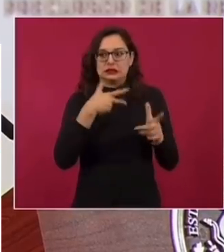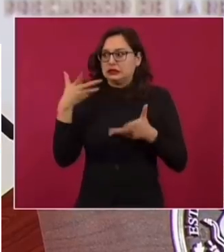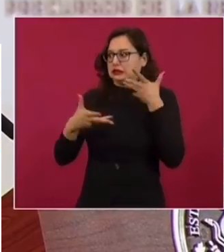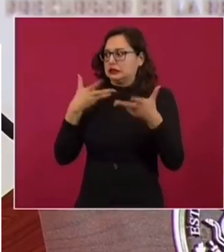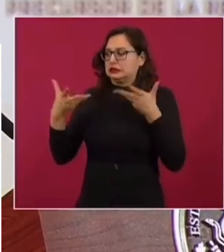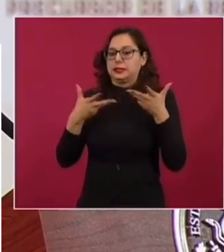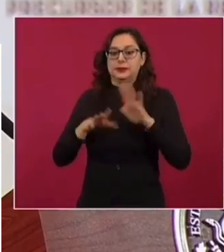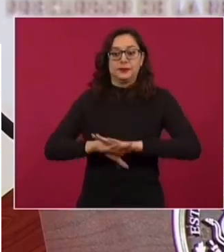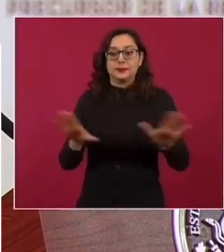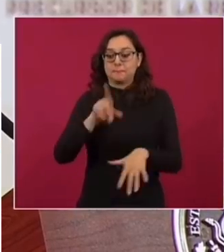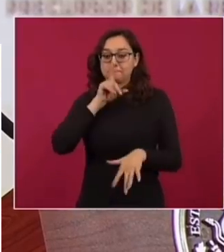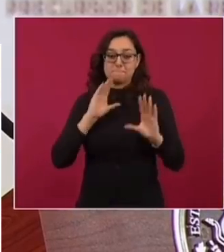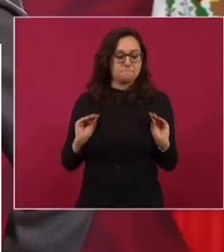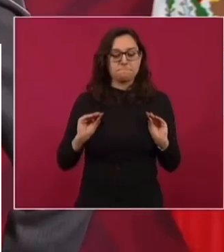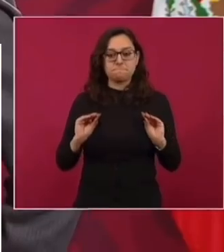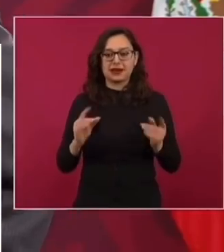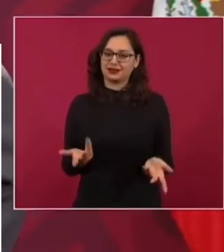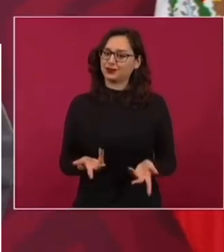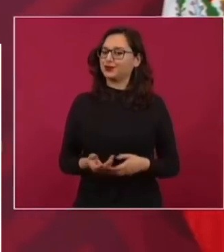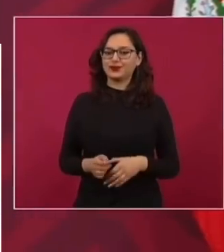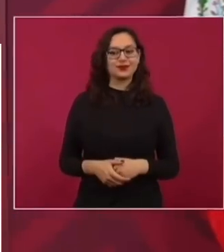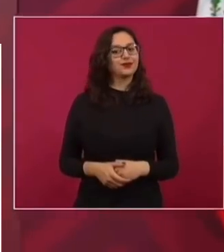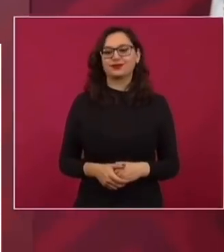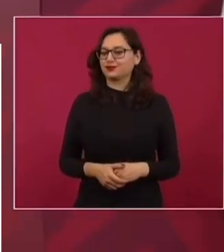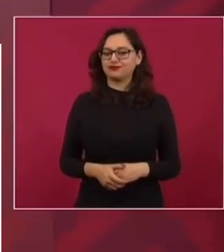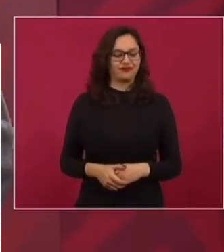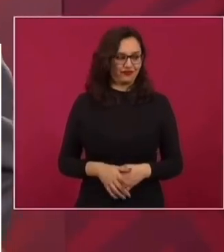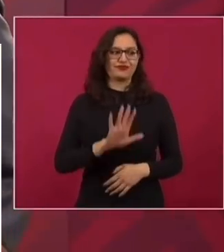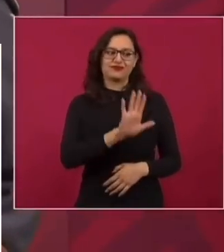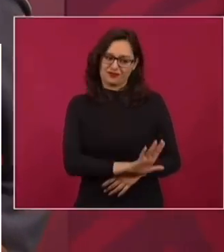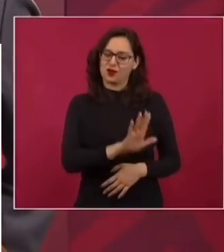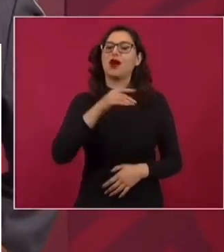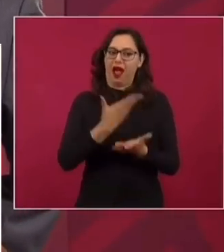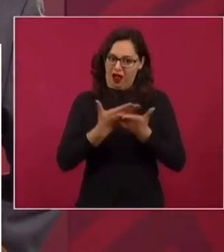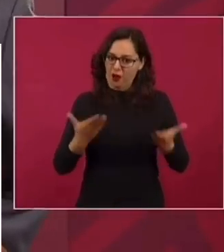seguir pidiendo que den a conocer